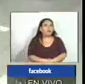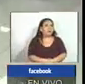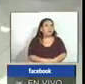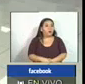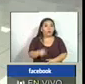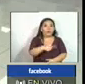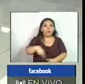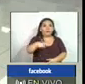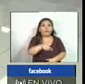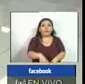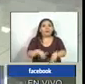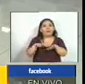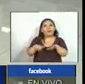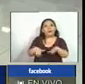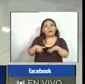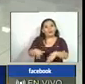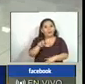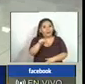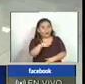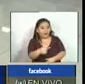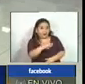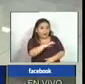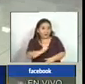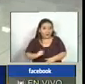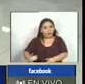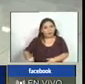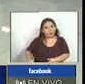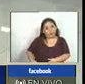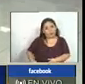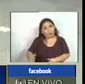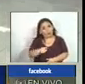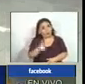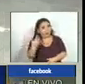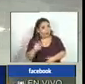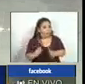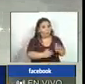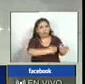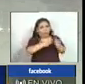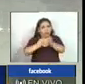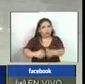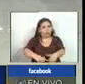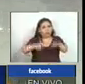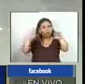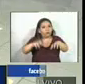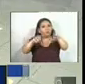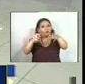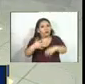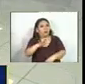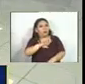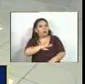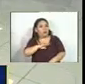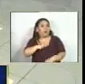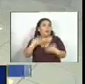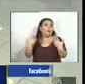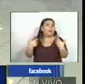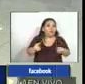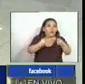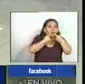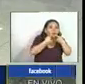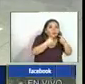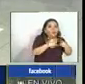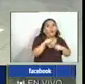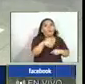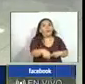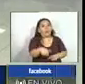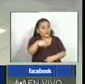Gracias, amigos de El Salvador. En Guatemala continuamos en la segunda parte de la temporada de lluvias. En septiembre ya han informado pronosticadores de Encibume